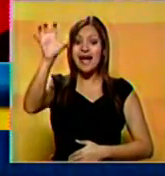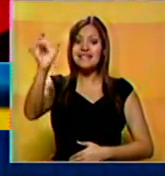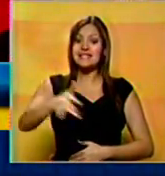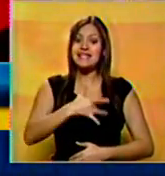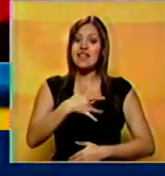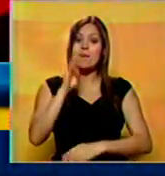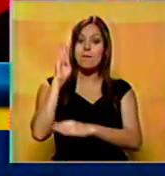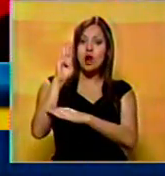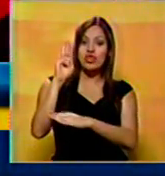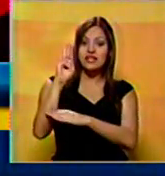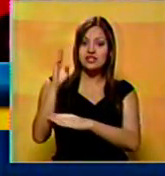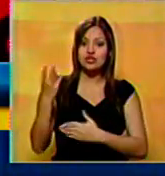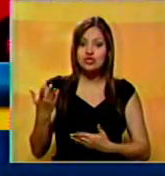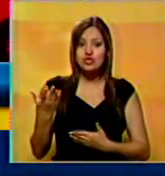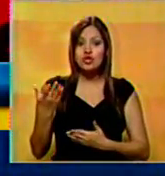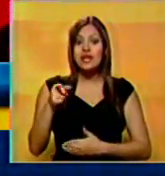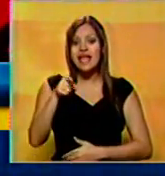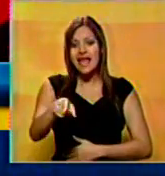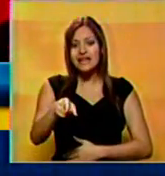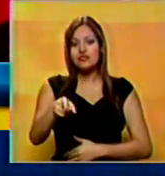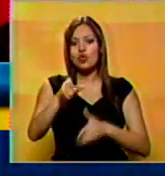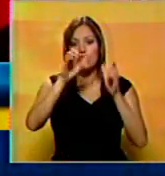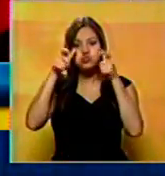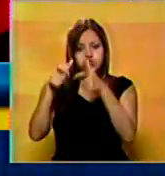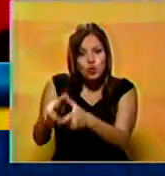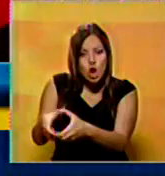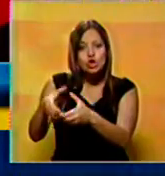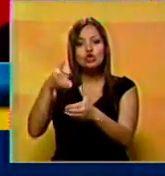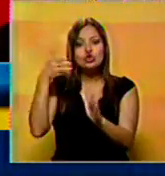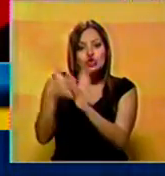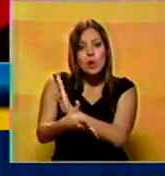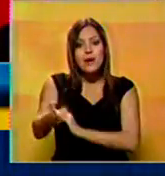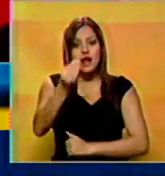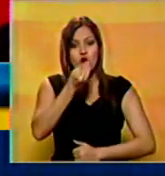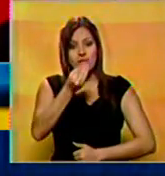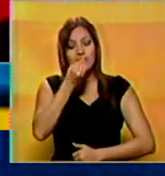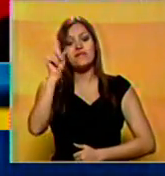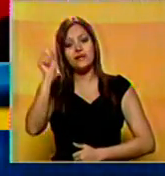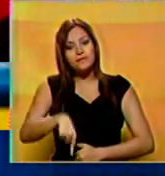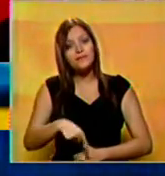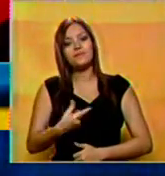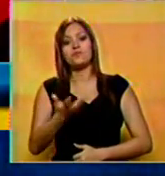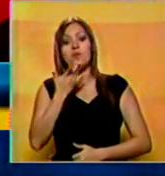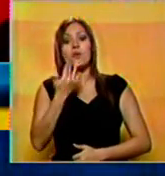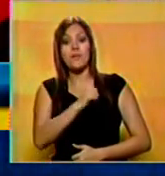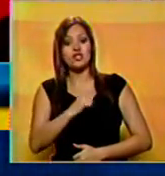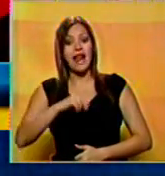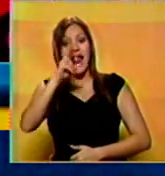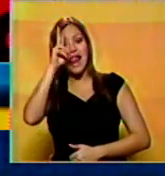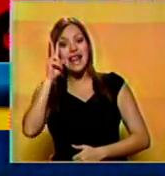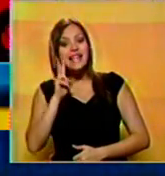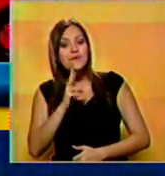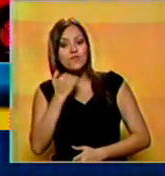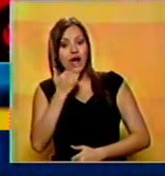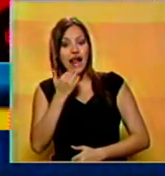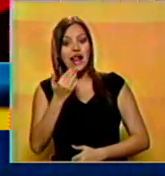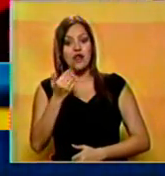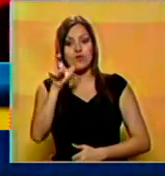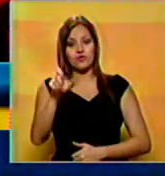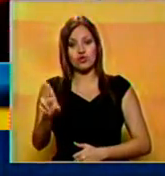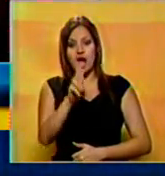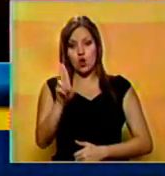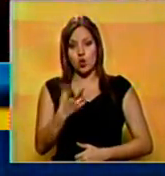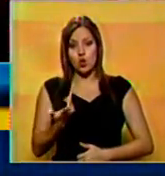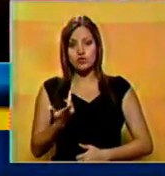sienta protegido en esta área fundamental, como es el tema de los alimentos. Igualmente los artículos de higiene personal es otro de los aspectos que